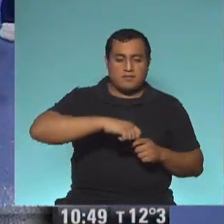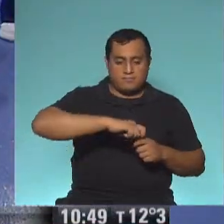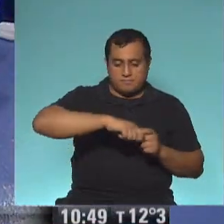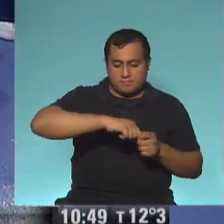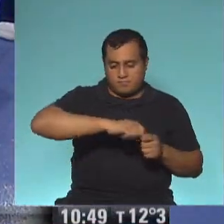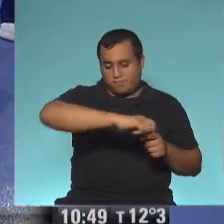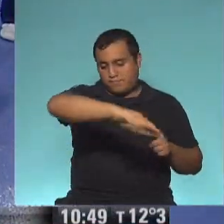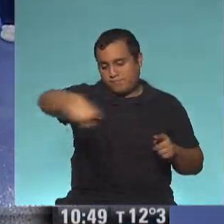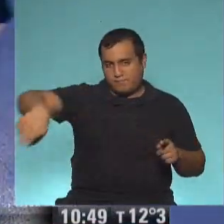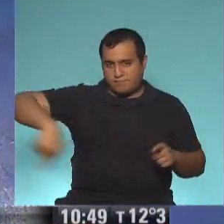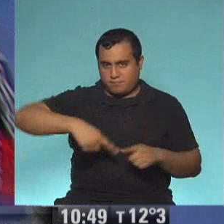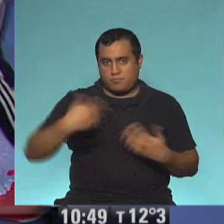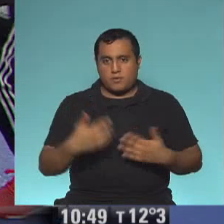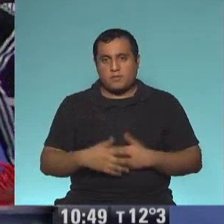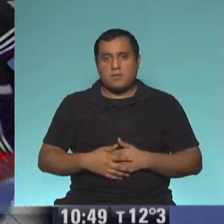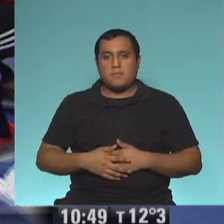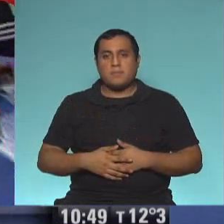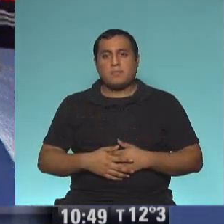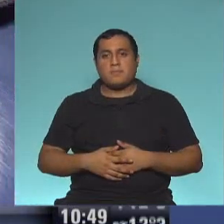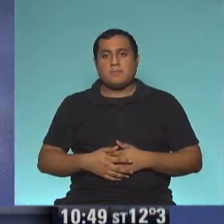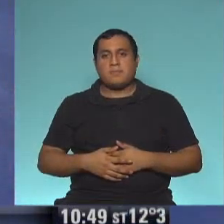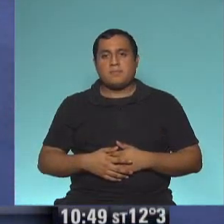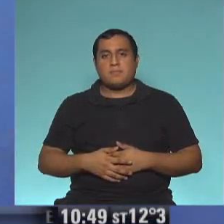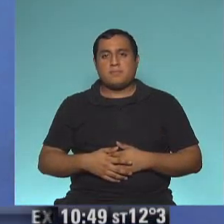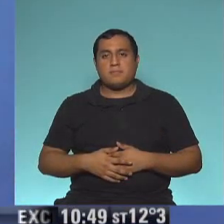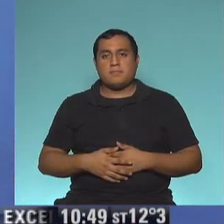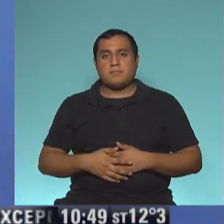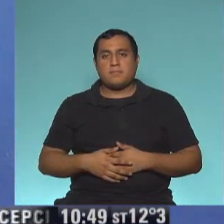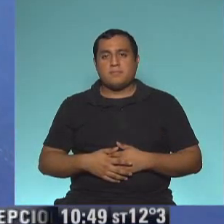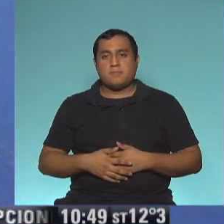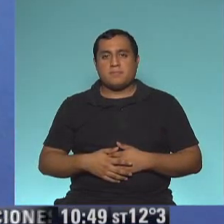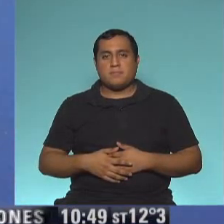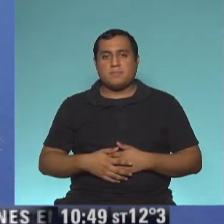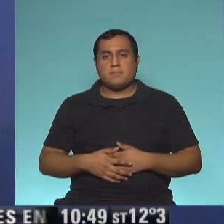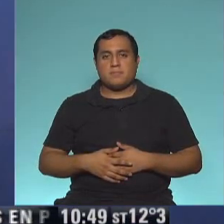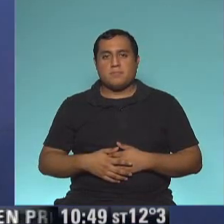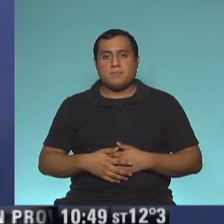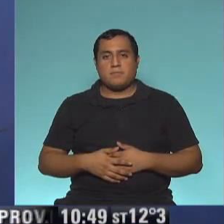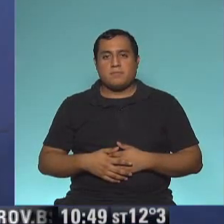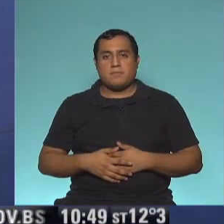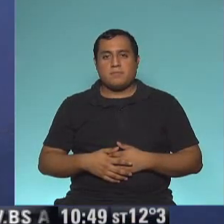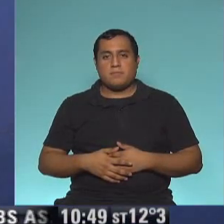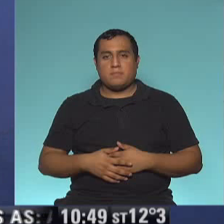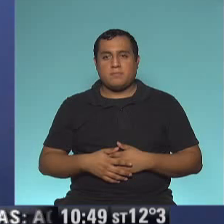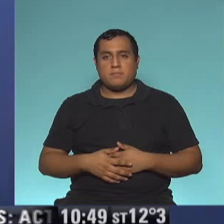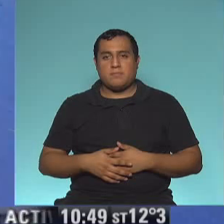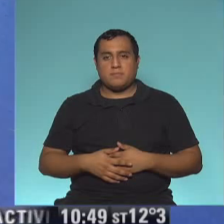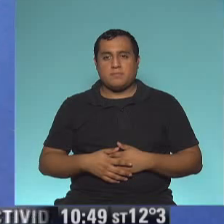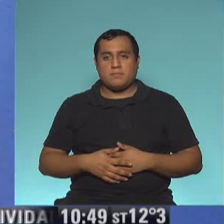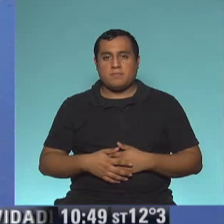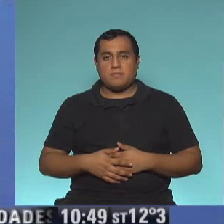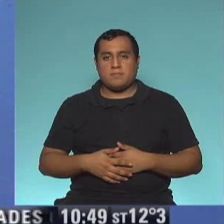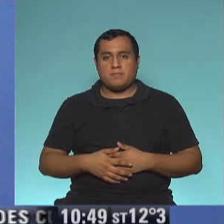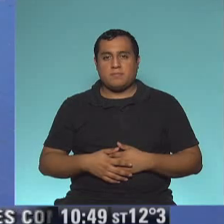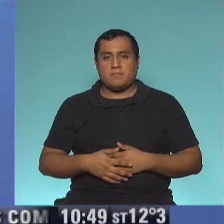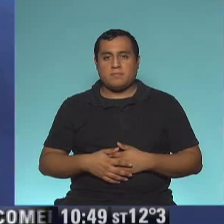hecho. A ver si tiramos de un lado y del otro. Entre todos. Ahí está. Muy bien. Bien, muy bien. Muy bien. Muy bien. Y